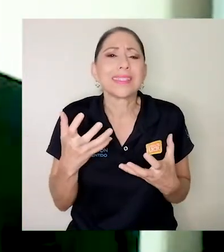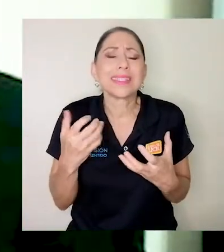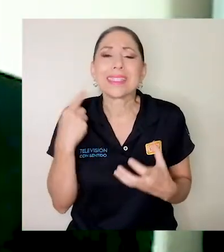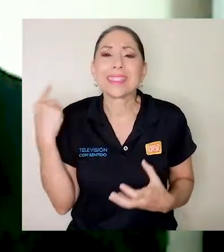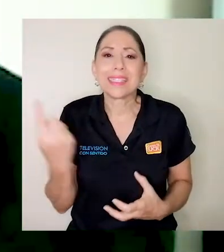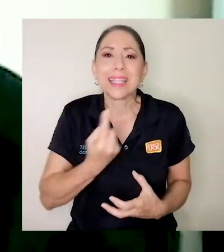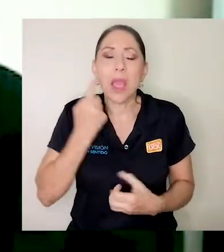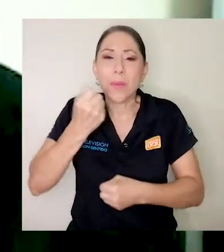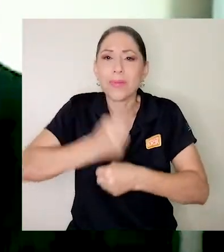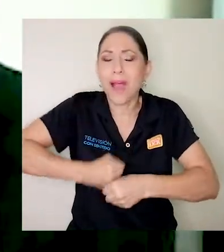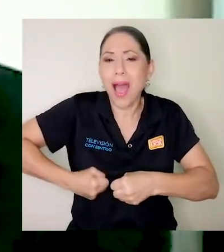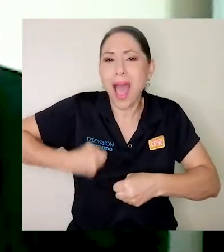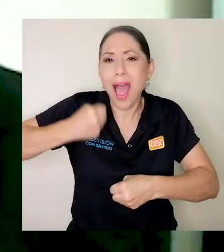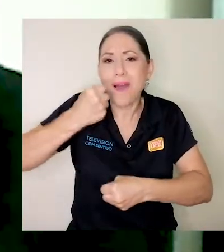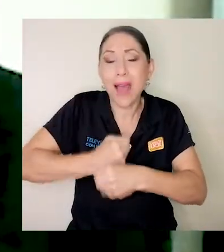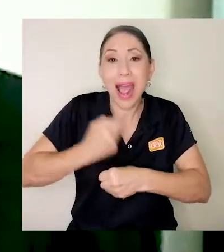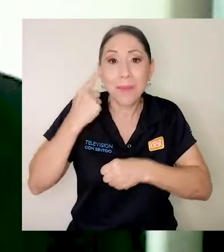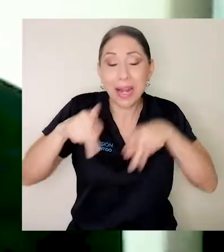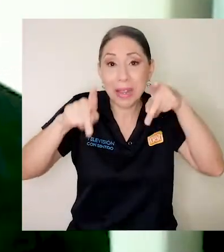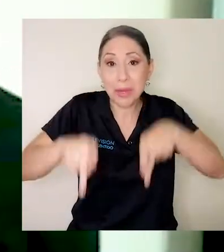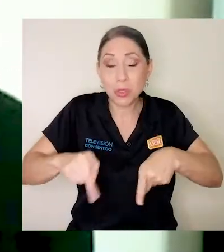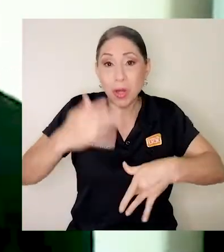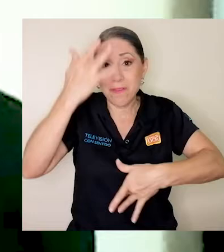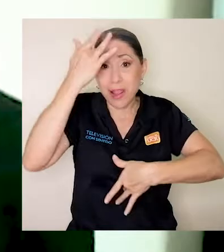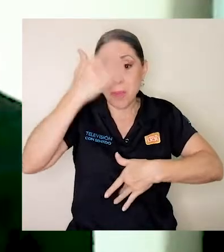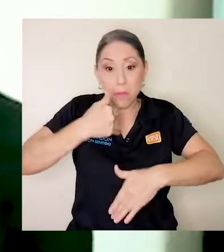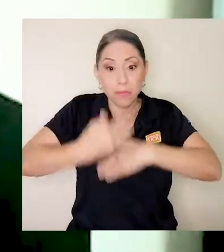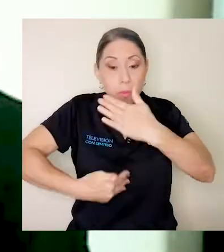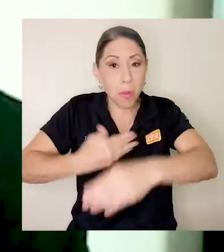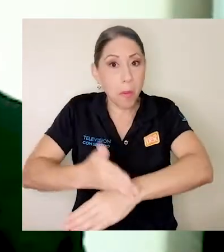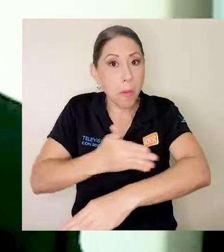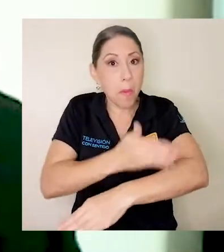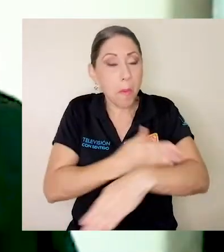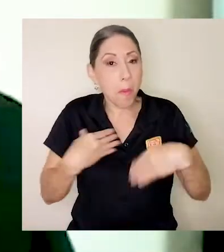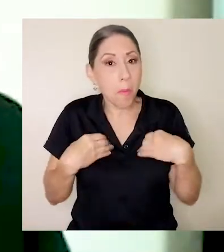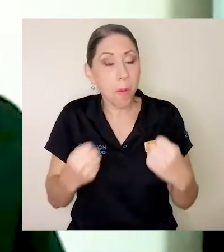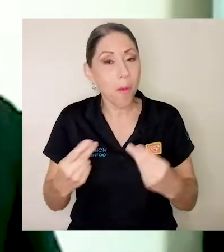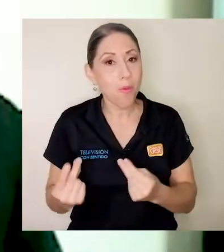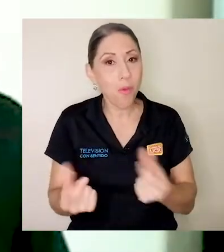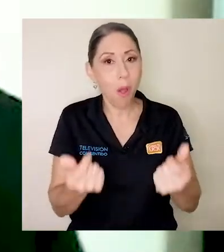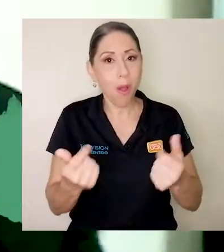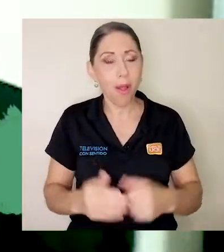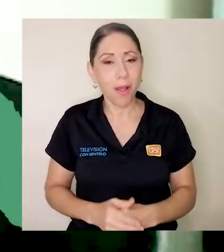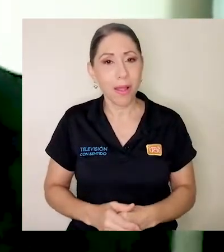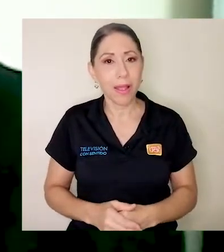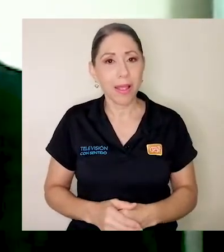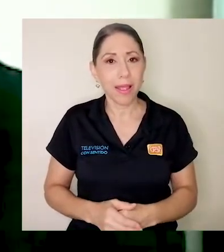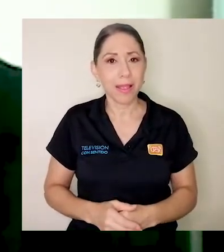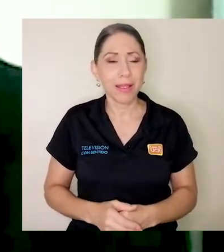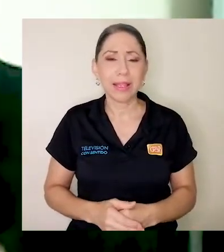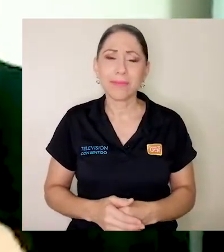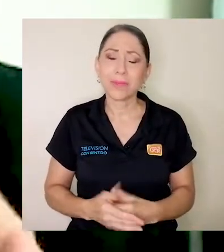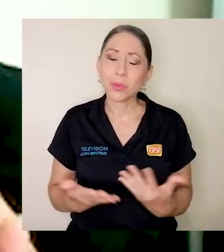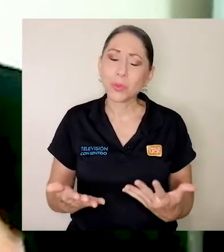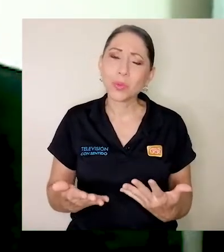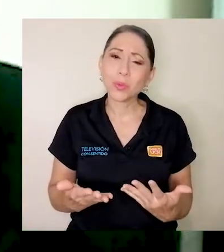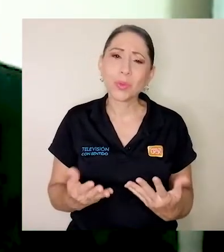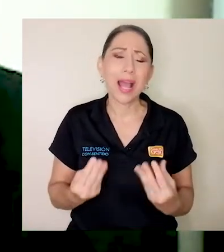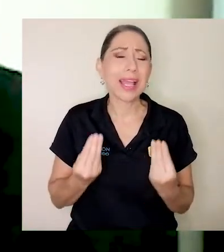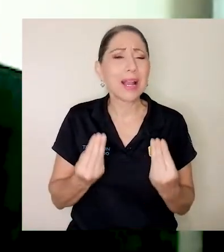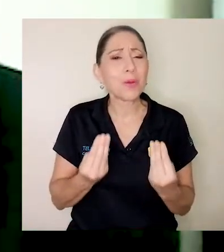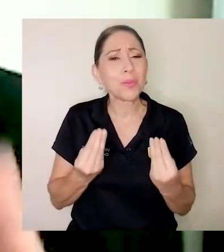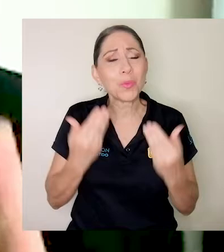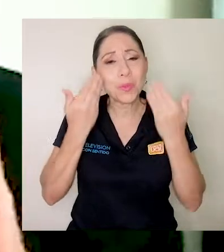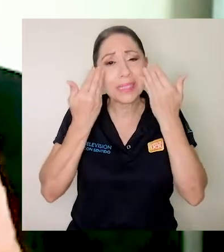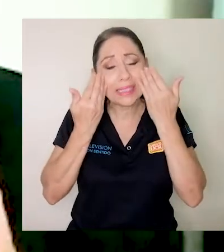siempre es trabajar en sentido de que el paciente restablezca su condición de salud lo más pronto posible. Y no hay nada más